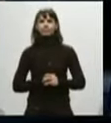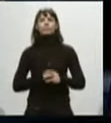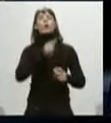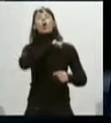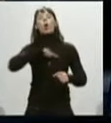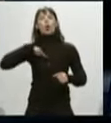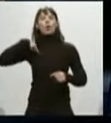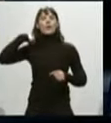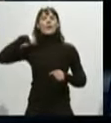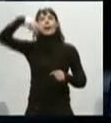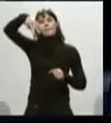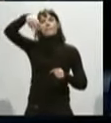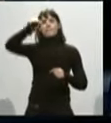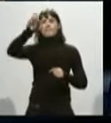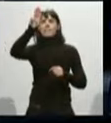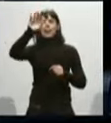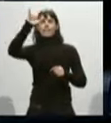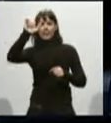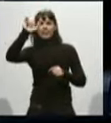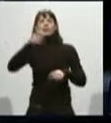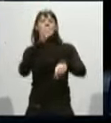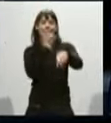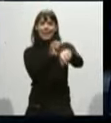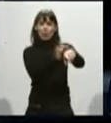Joyería Mapi. Relojes iWatch.